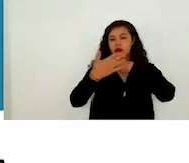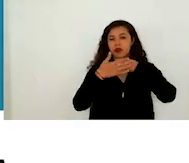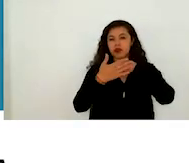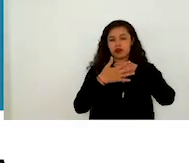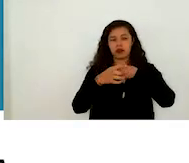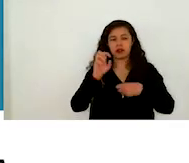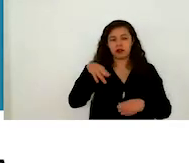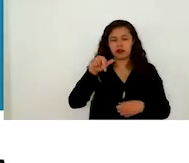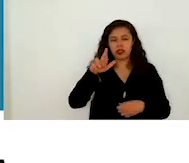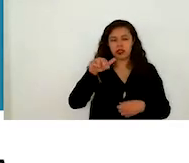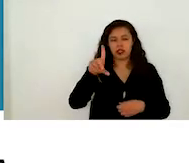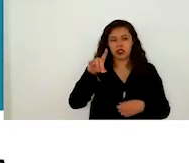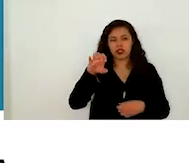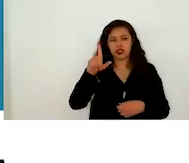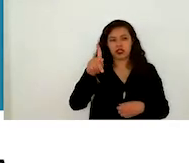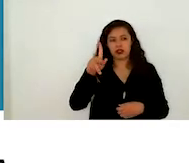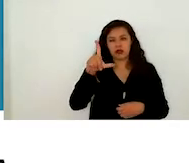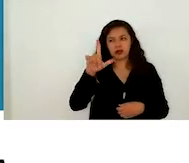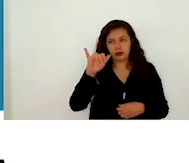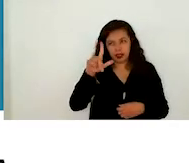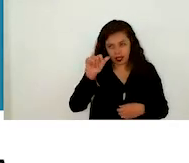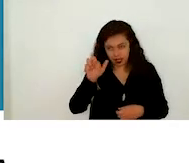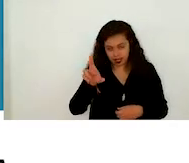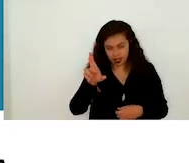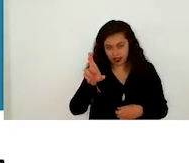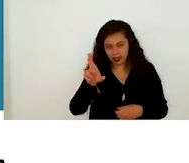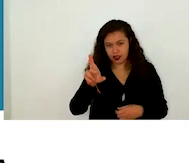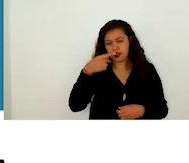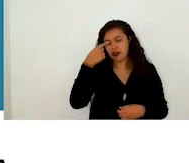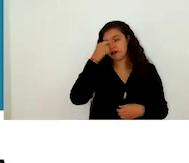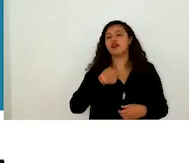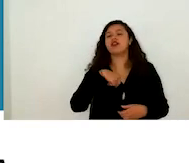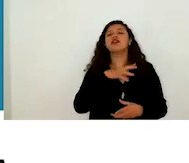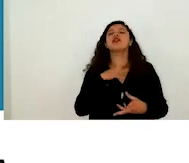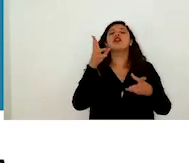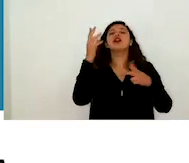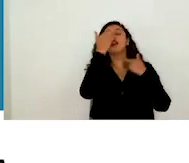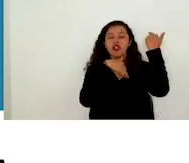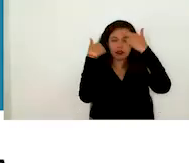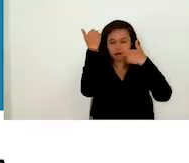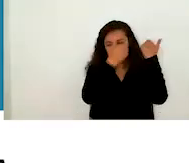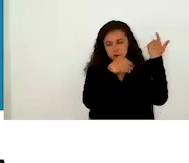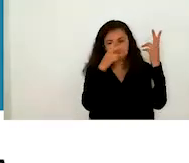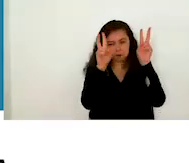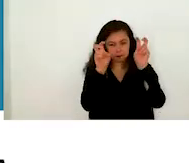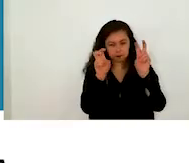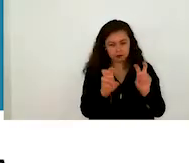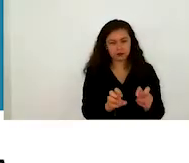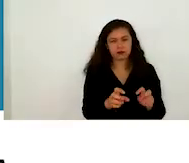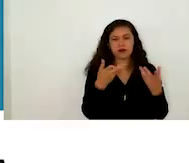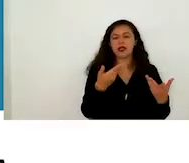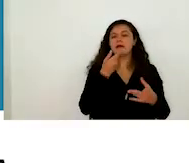pilar para que vamos a estar realizando que esté perfectamente